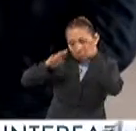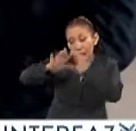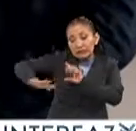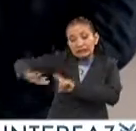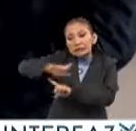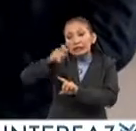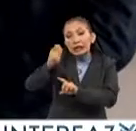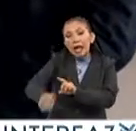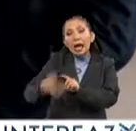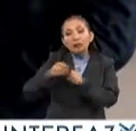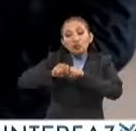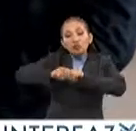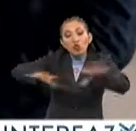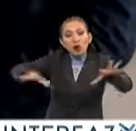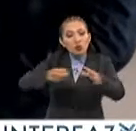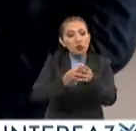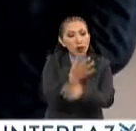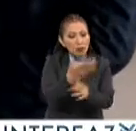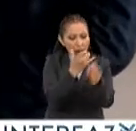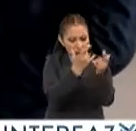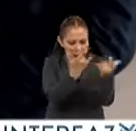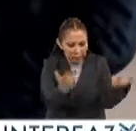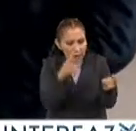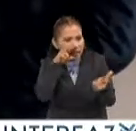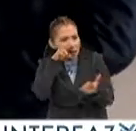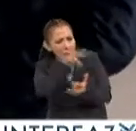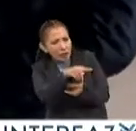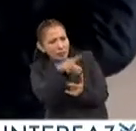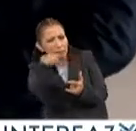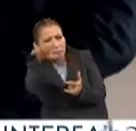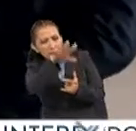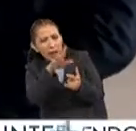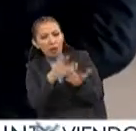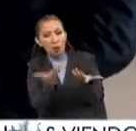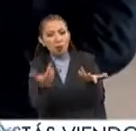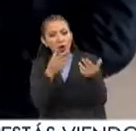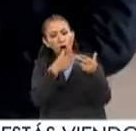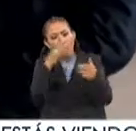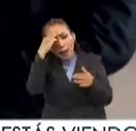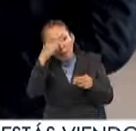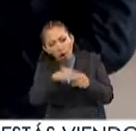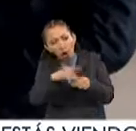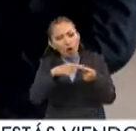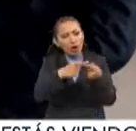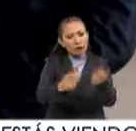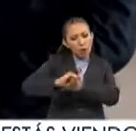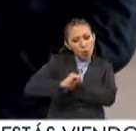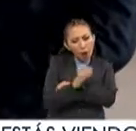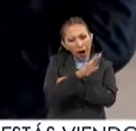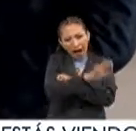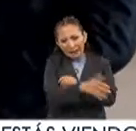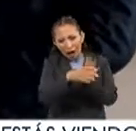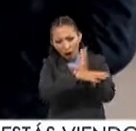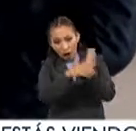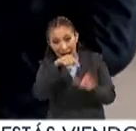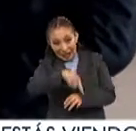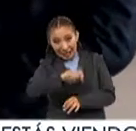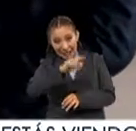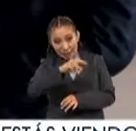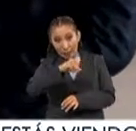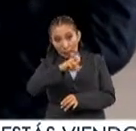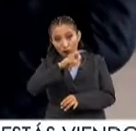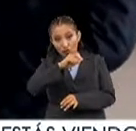en torno a la expansión de las nuevas narrativas audiovisuales y temáticas como el acervo, como la memoria que estamos trabajando aquí en